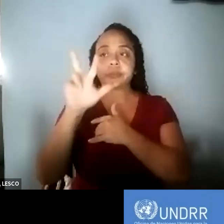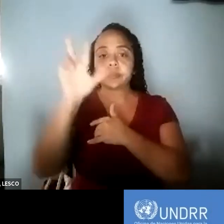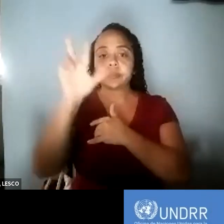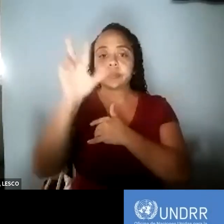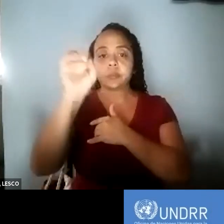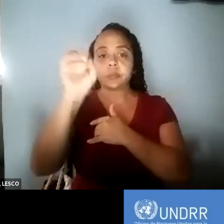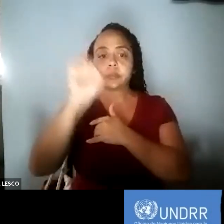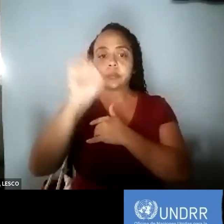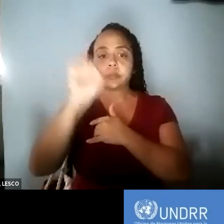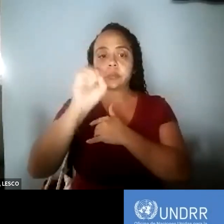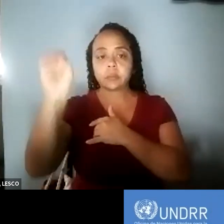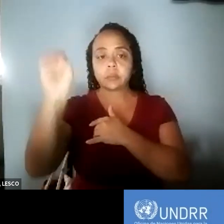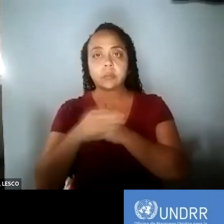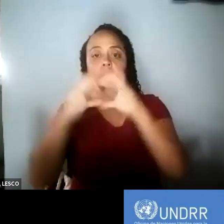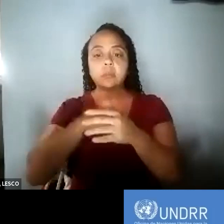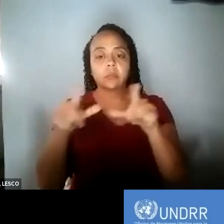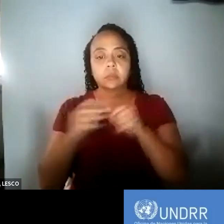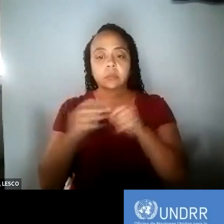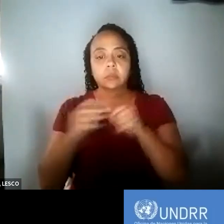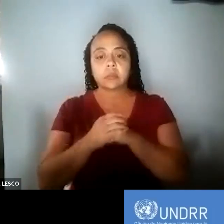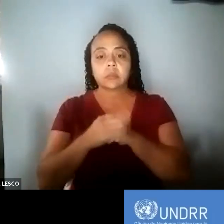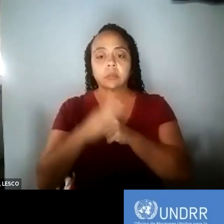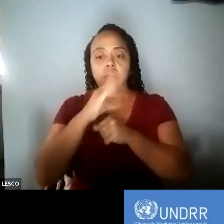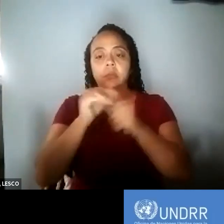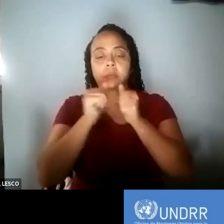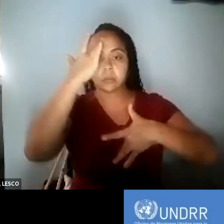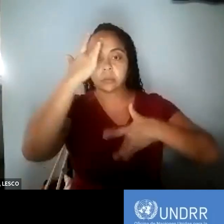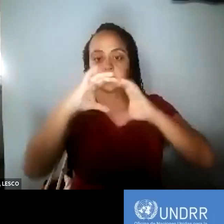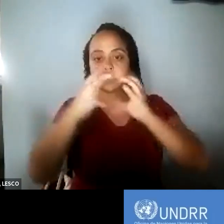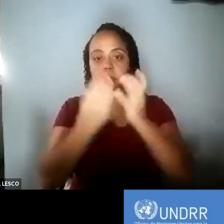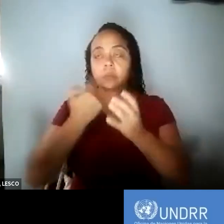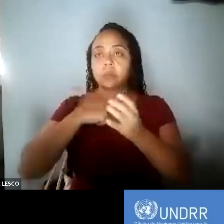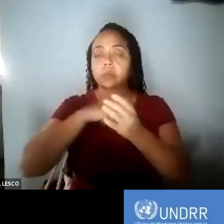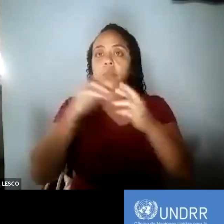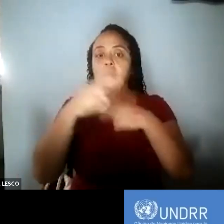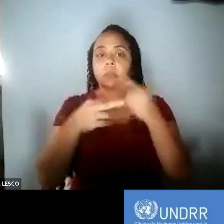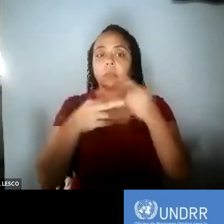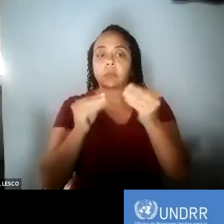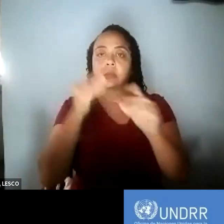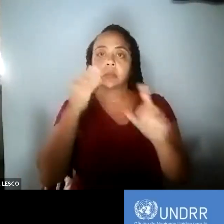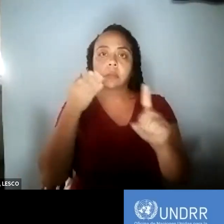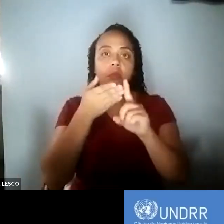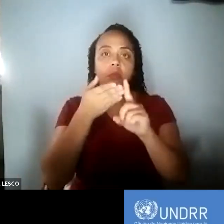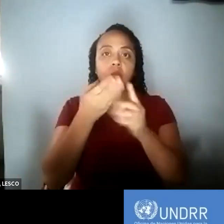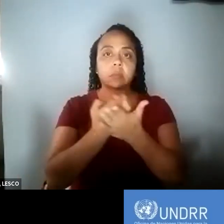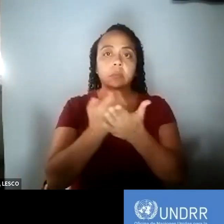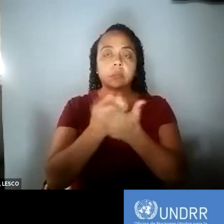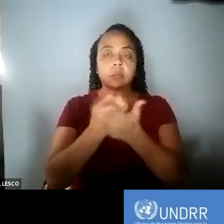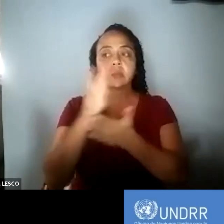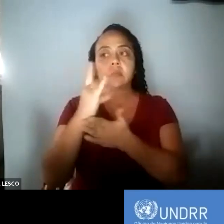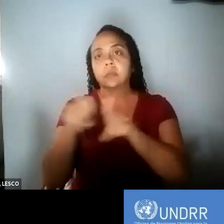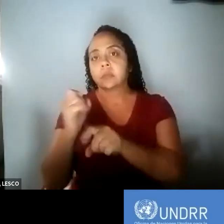en nuestra región y con la pandemia somos la región más afectada tanto en términos económicos como en términos de empleo